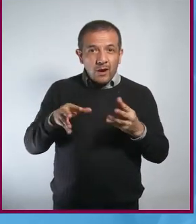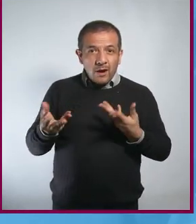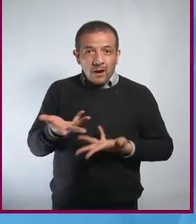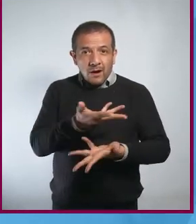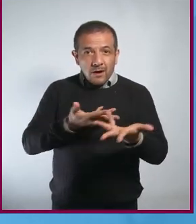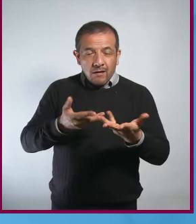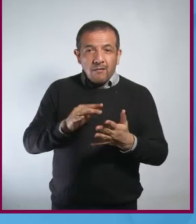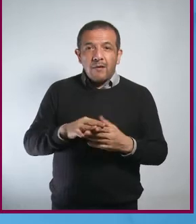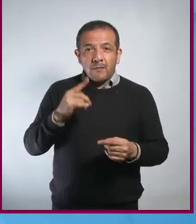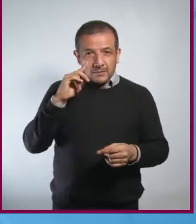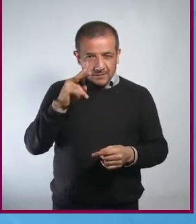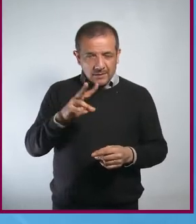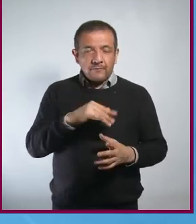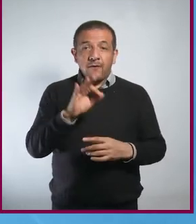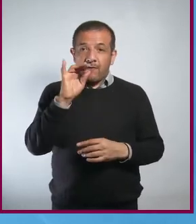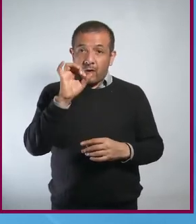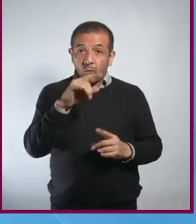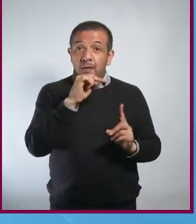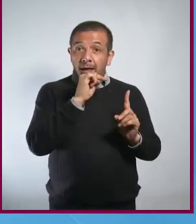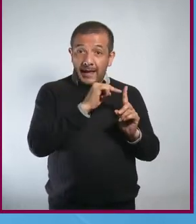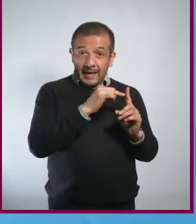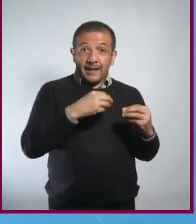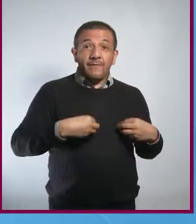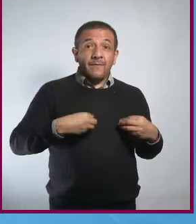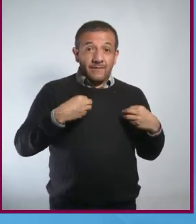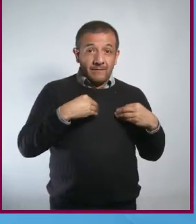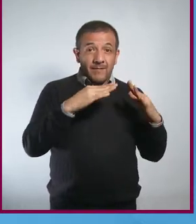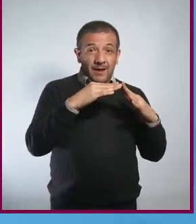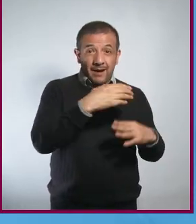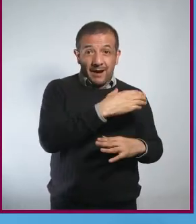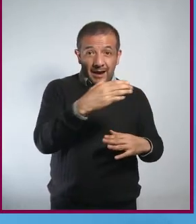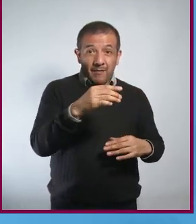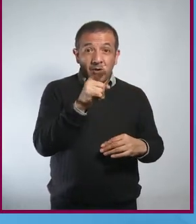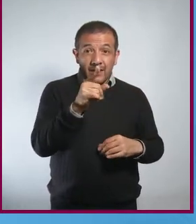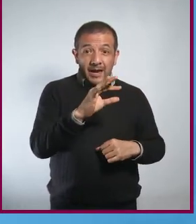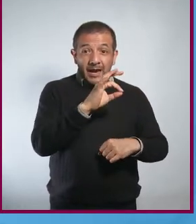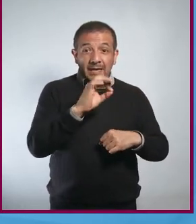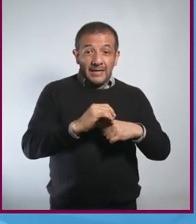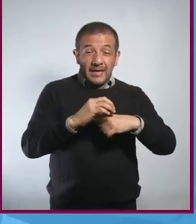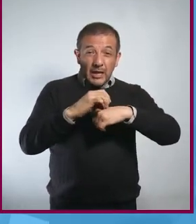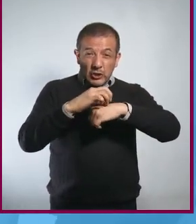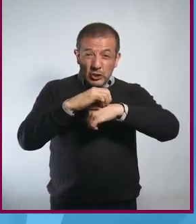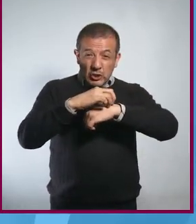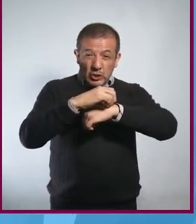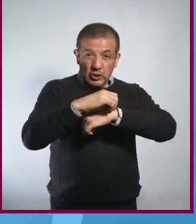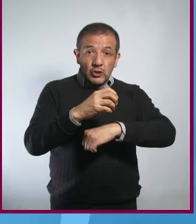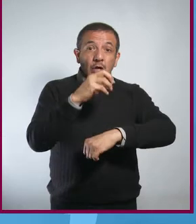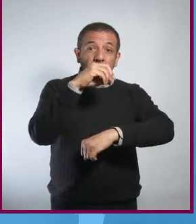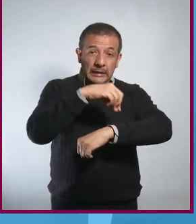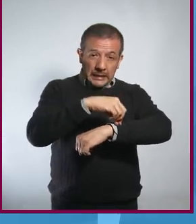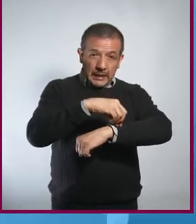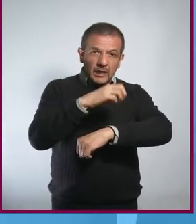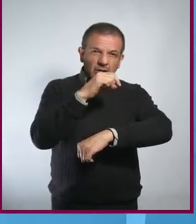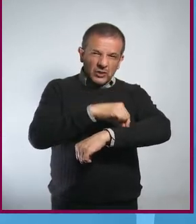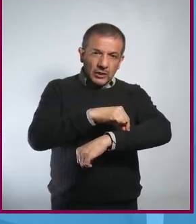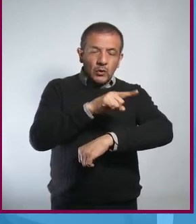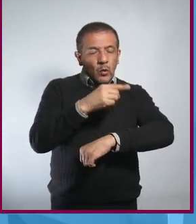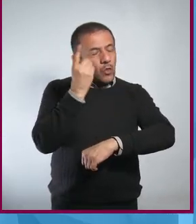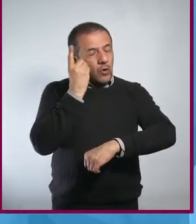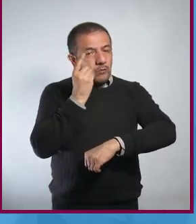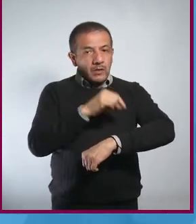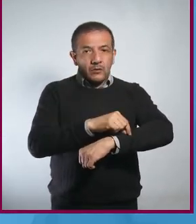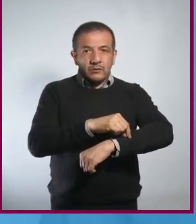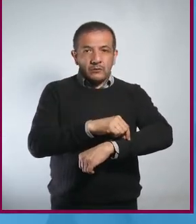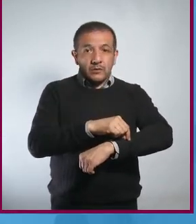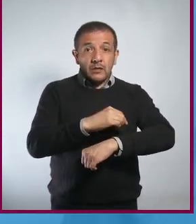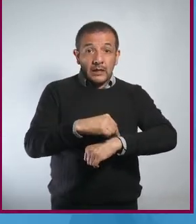Empecemos por Facundo. Vives en una casa en el campo y el insecto que transmite la enfermedad te picó mientras dormías. Por